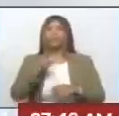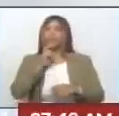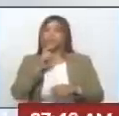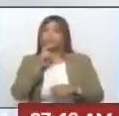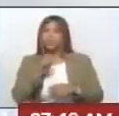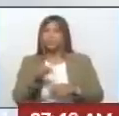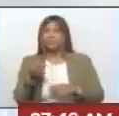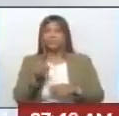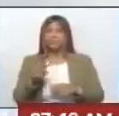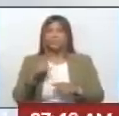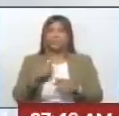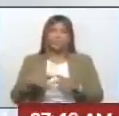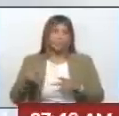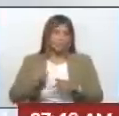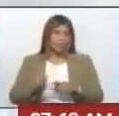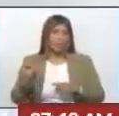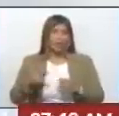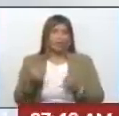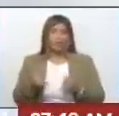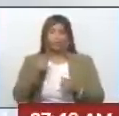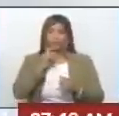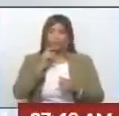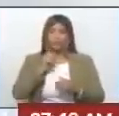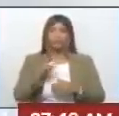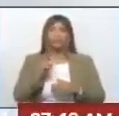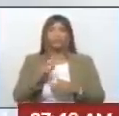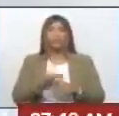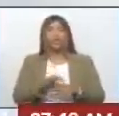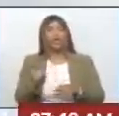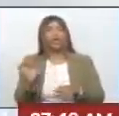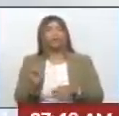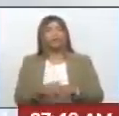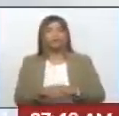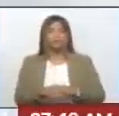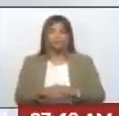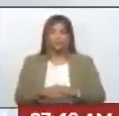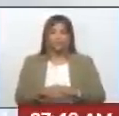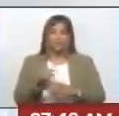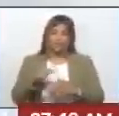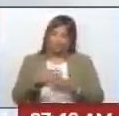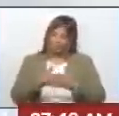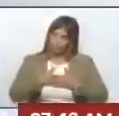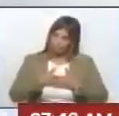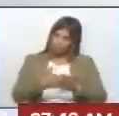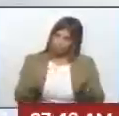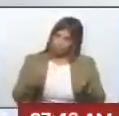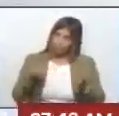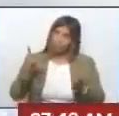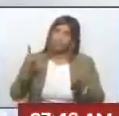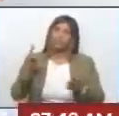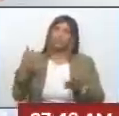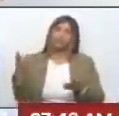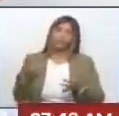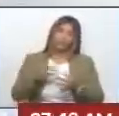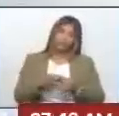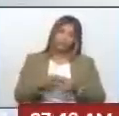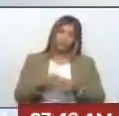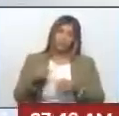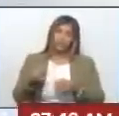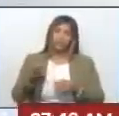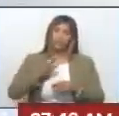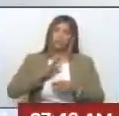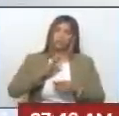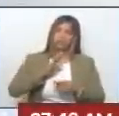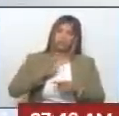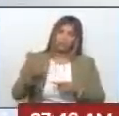de Venezuela, pero extremadamente difíciles y graves. Ellos colaboraron con nosotros, incluso fueron objeto de